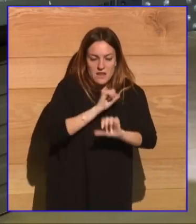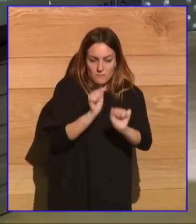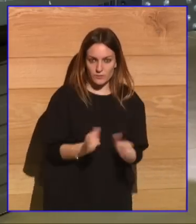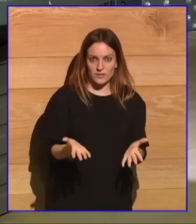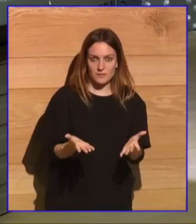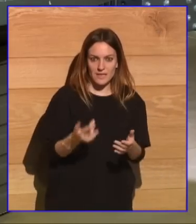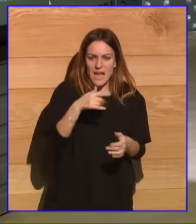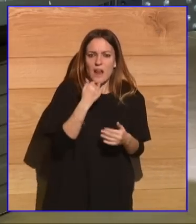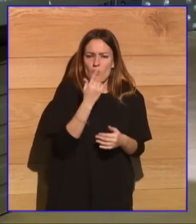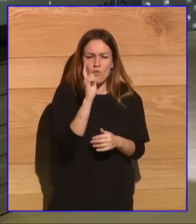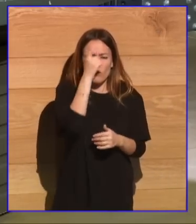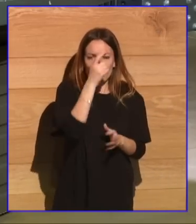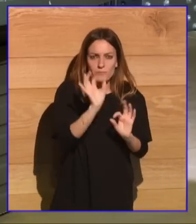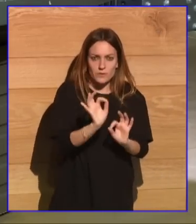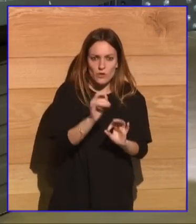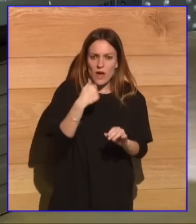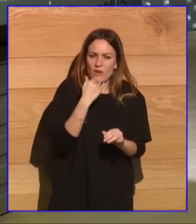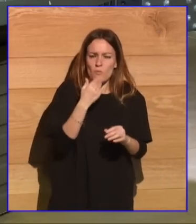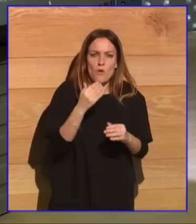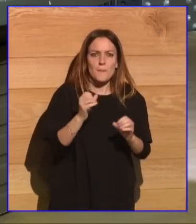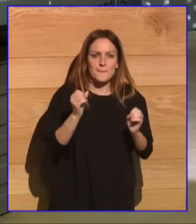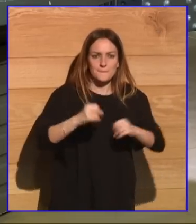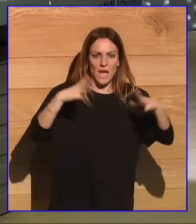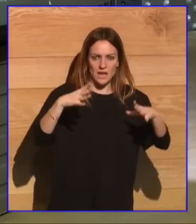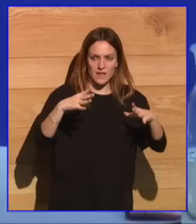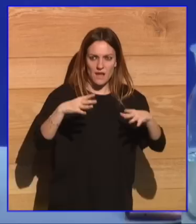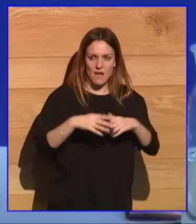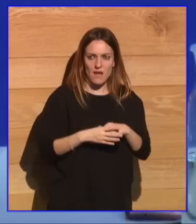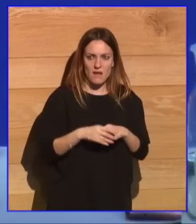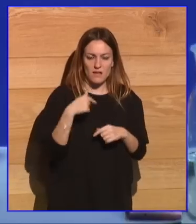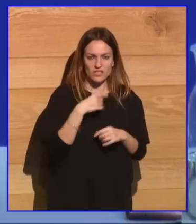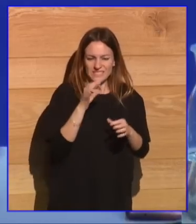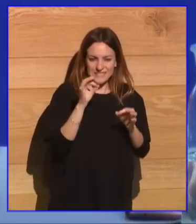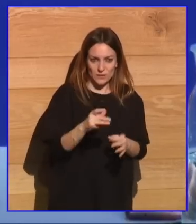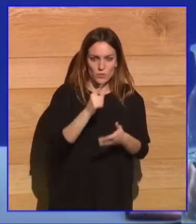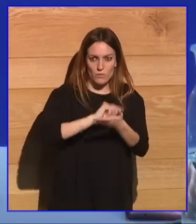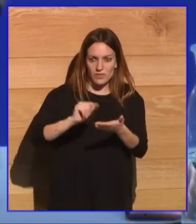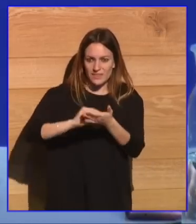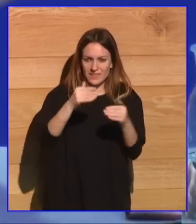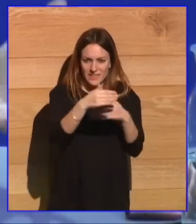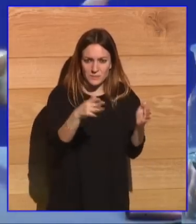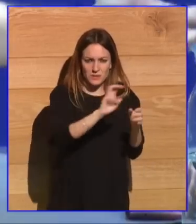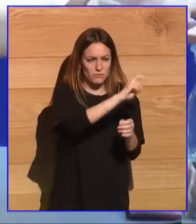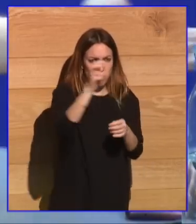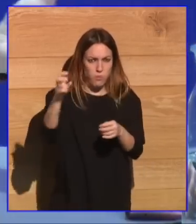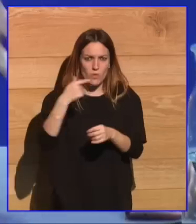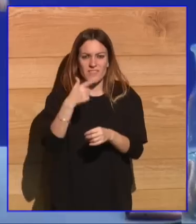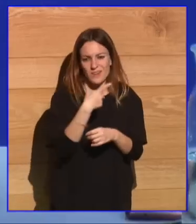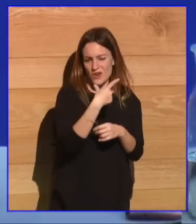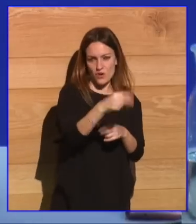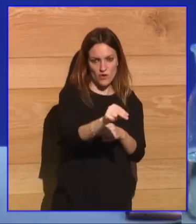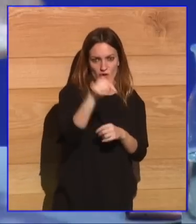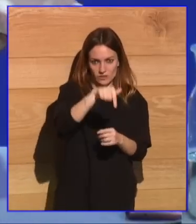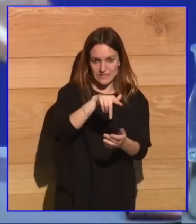como concepto. Es una cosa como mágica. O sea, estoy seguro de que en todos los despachos del universo dirían que no al concepto